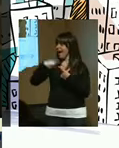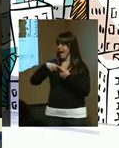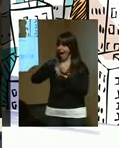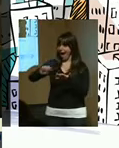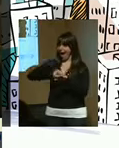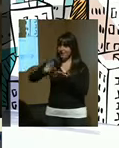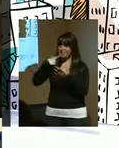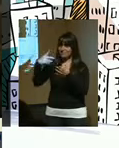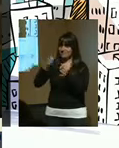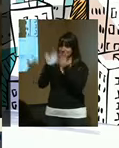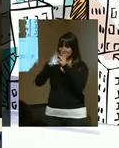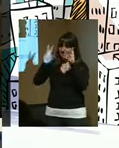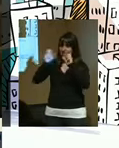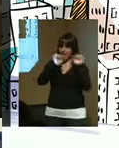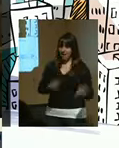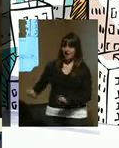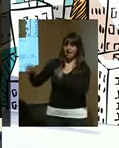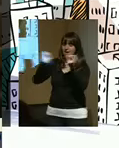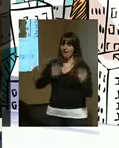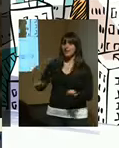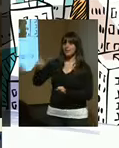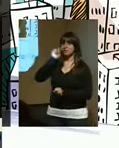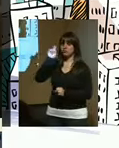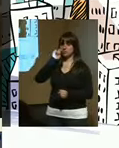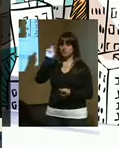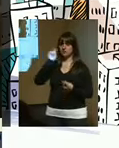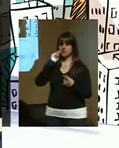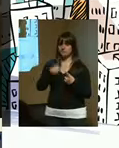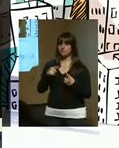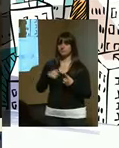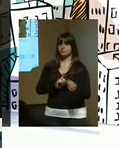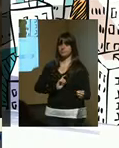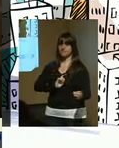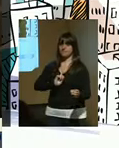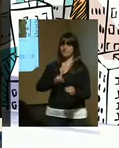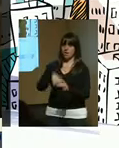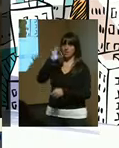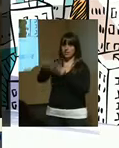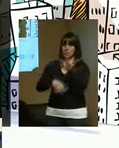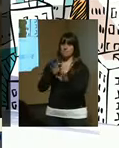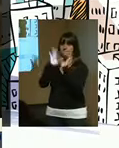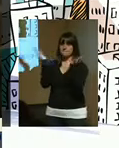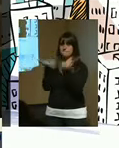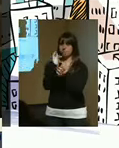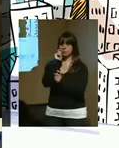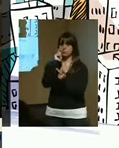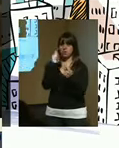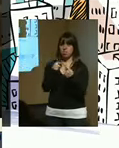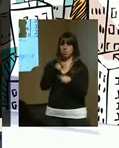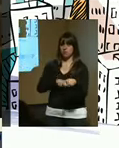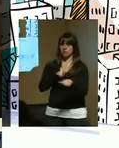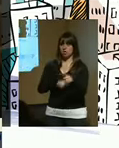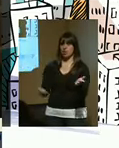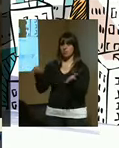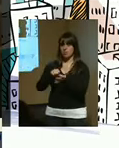Turista, defensor del turista de la Ciudad Autónoma de Buenos Aires, miembro afiliado de la Organización Mundial del Turismo, diputado de la Ciudad Autónoma de Buenos